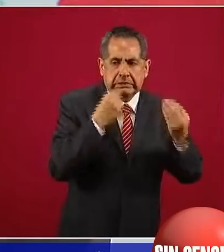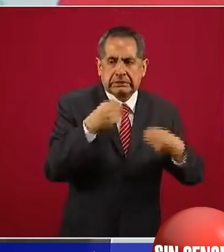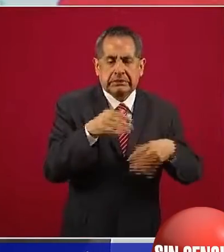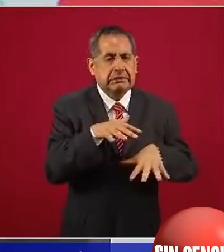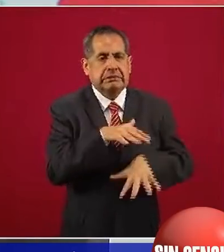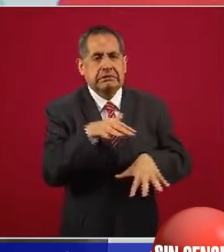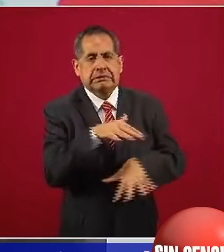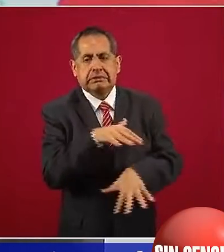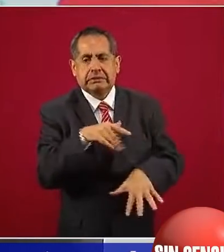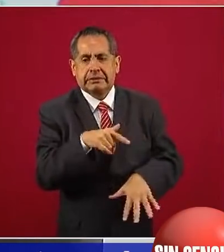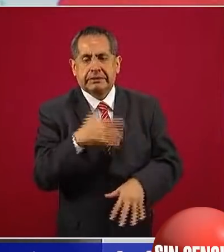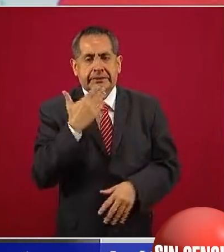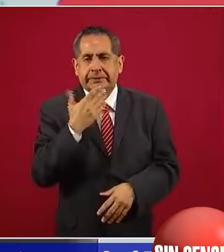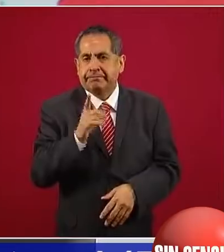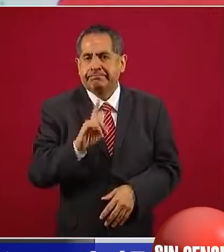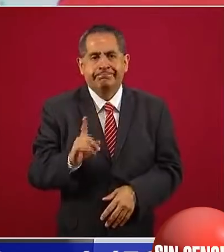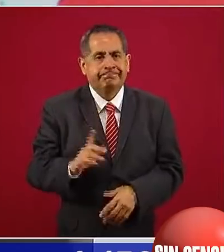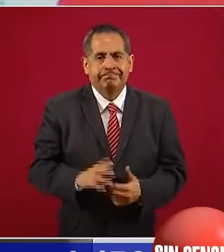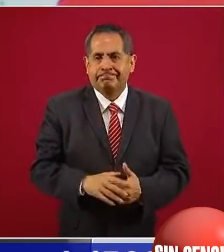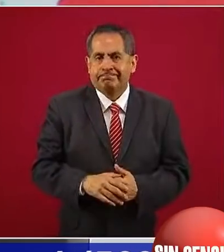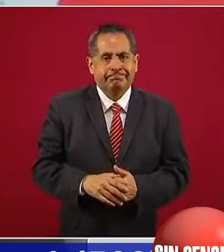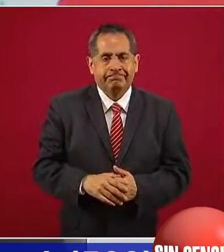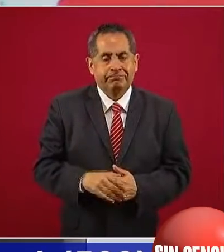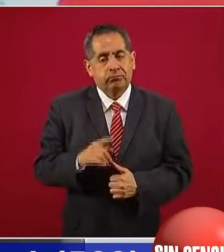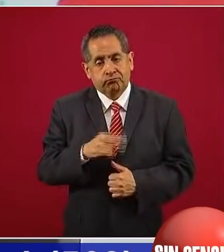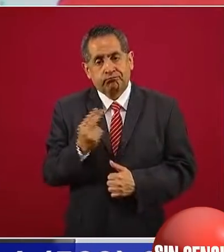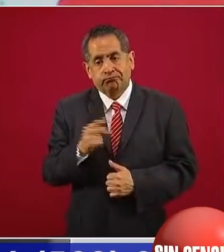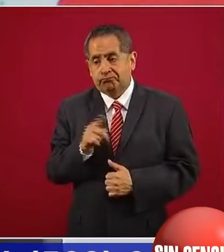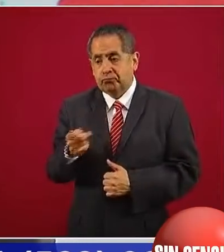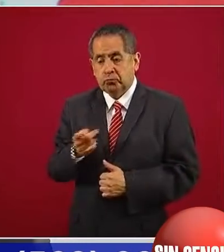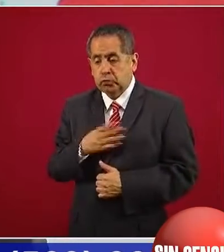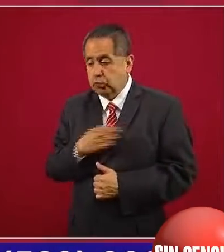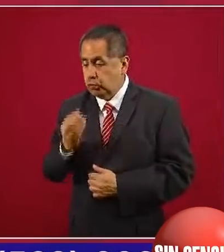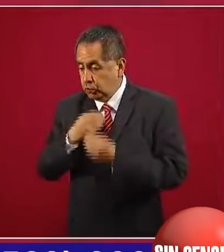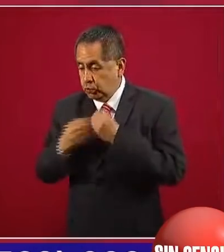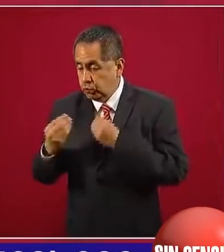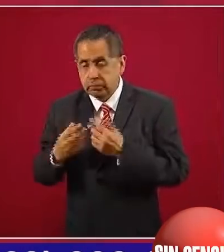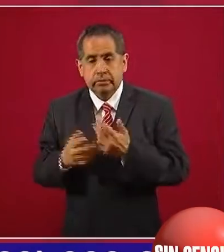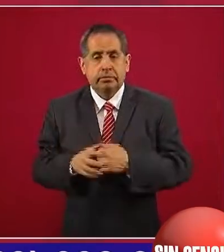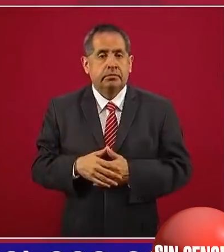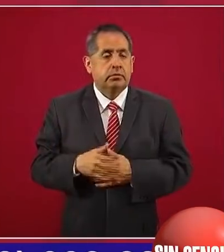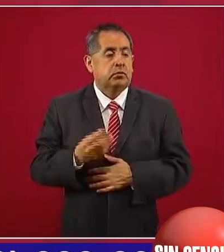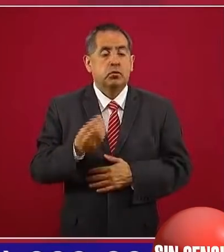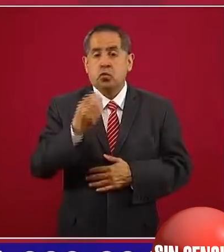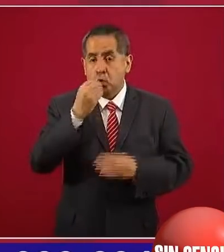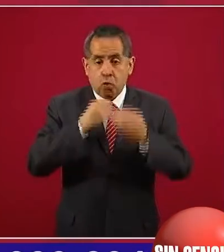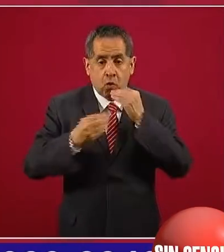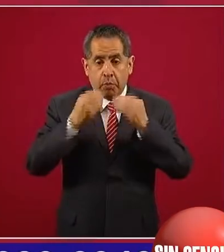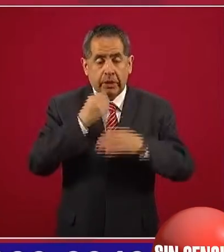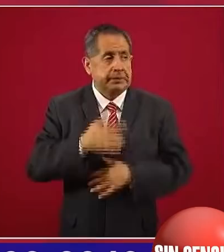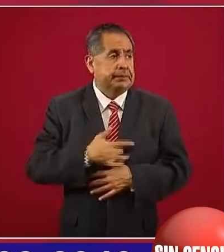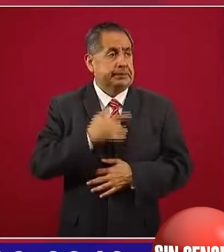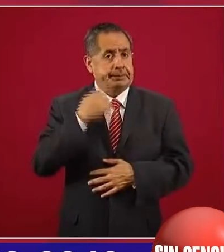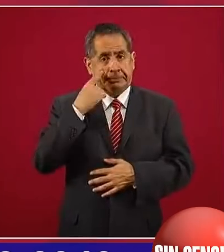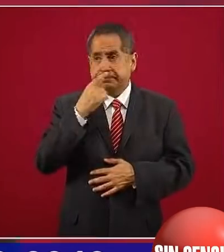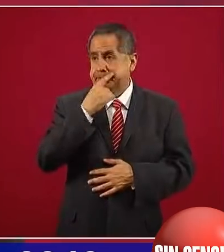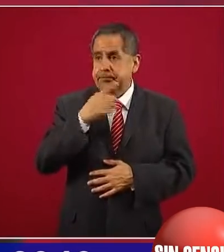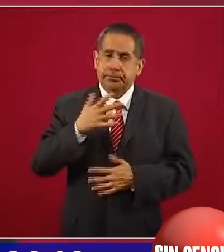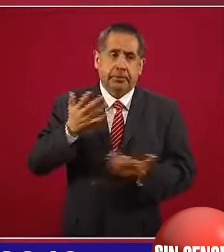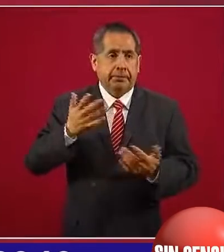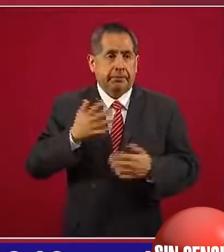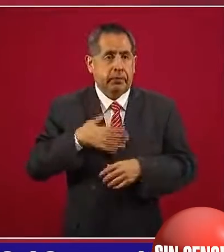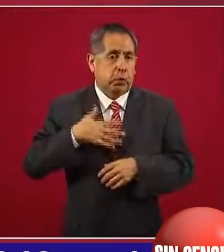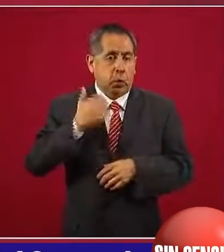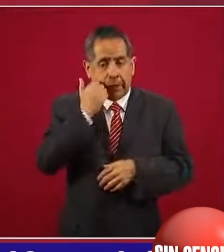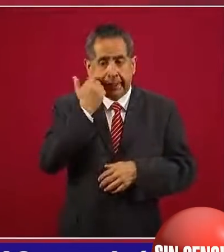también muy importante destacar que la alimentación no es solo un acto voluntario, no es solo que decidamos